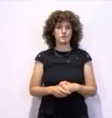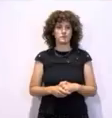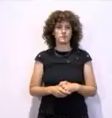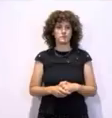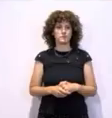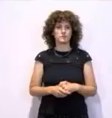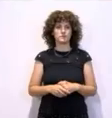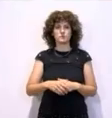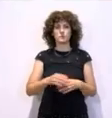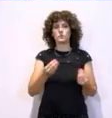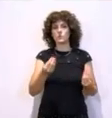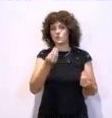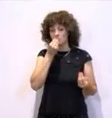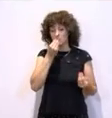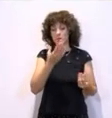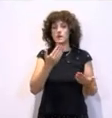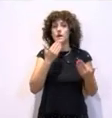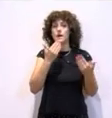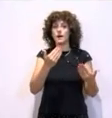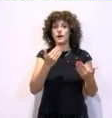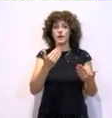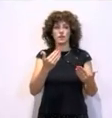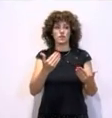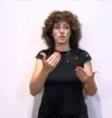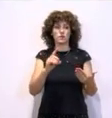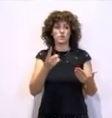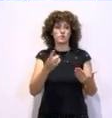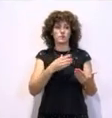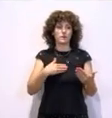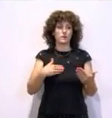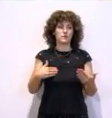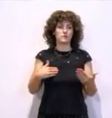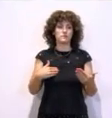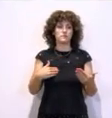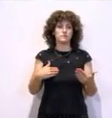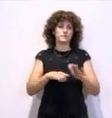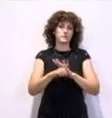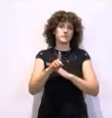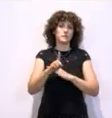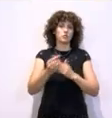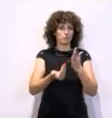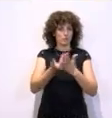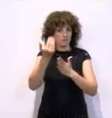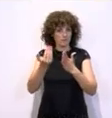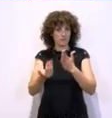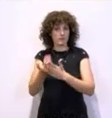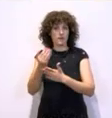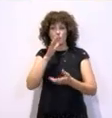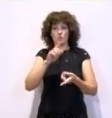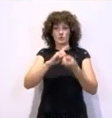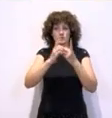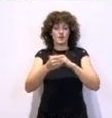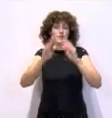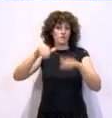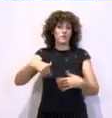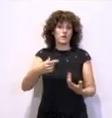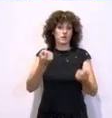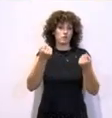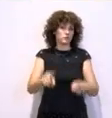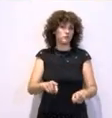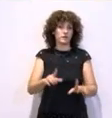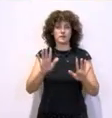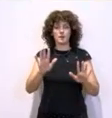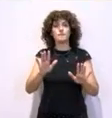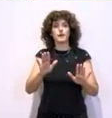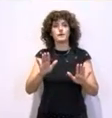Señoría, en primer lugar le agradezco la facilitación del desarrollo del orden del día de hoy con ese cambio que al final, bueno, pues no ha hecho falta, pero con la